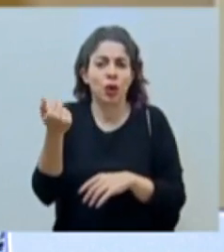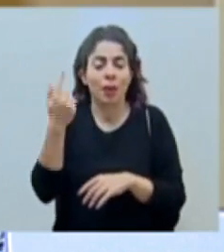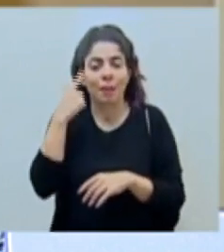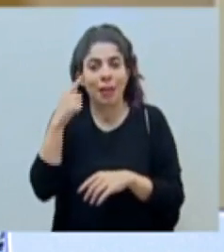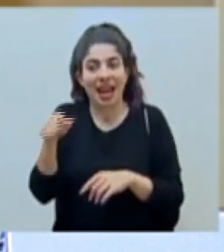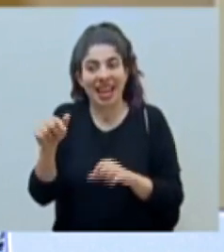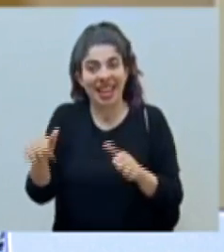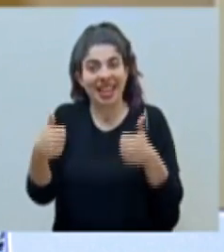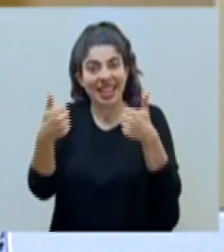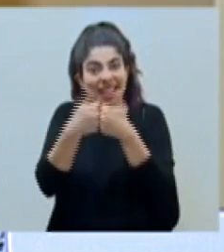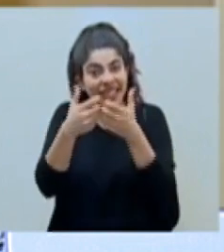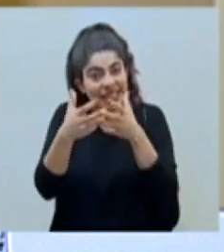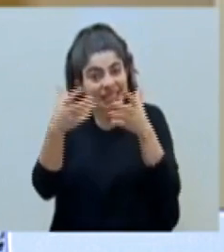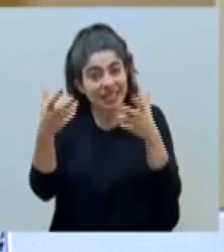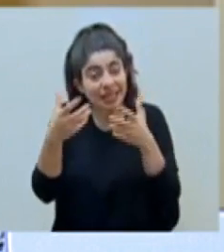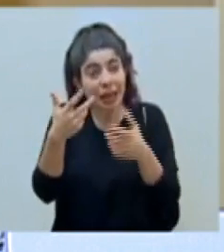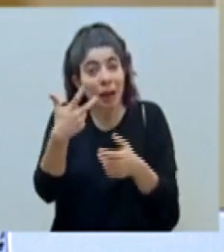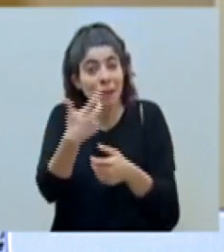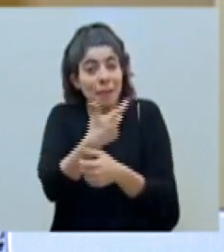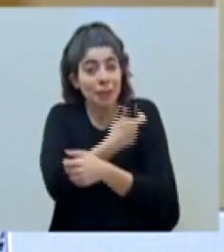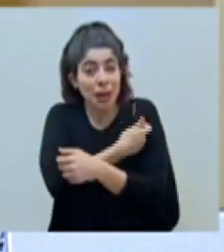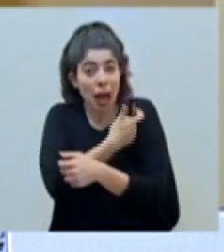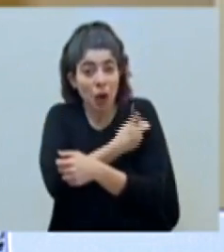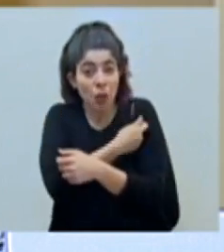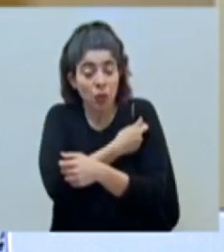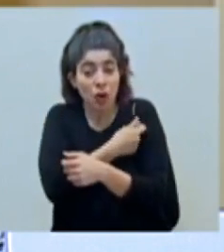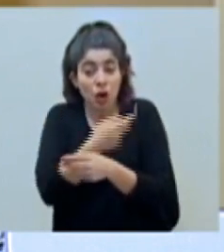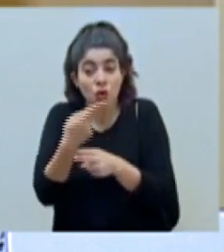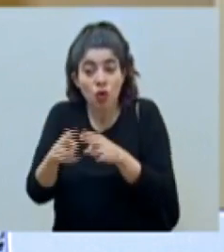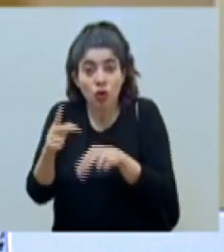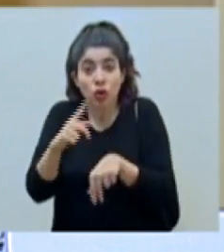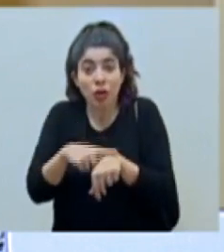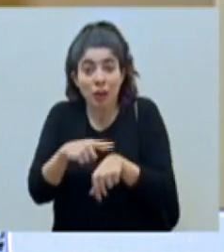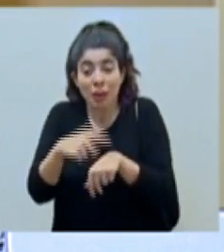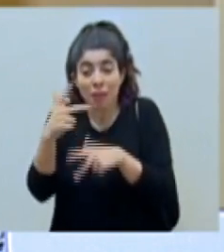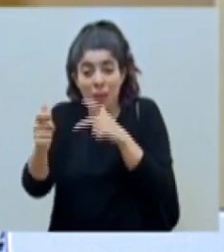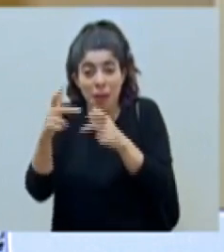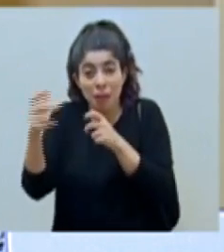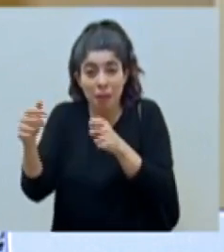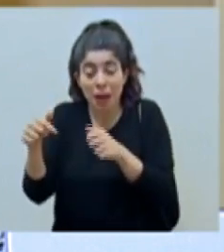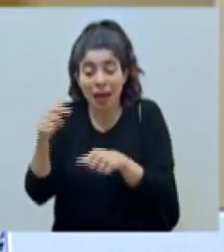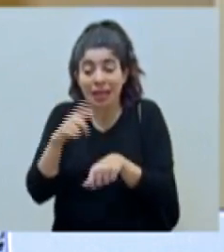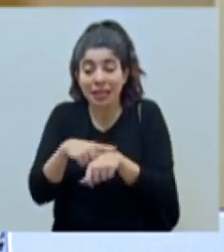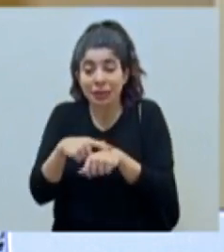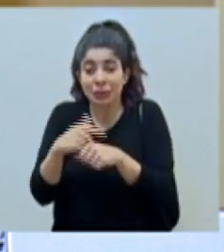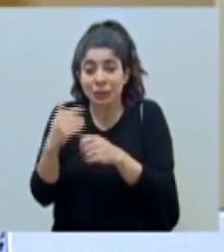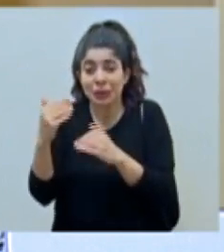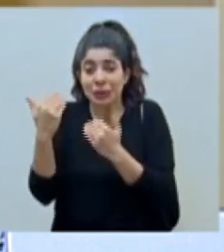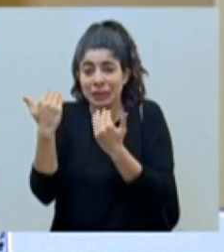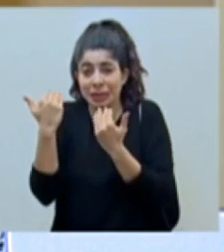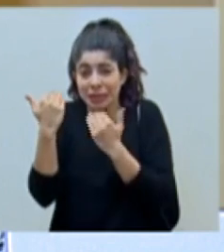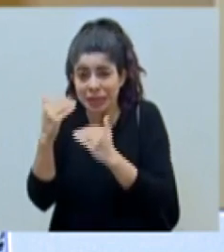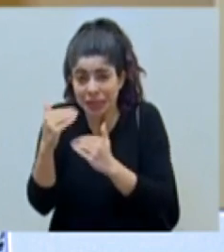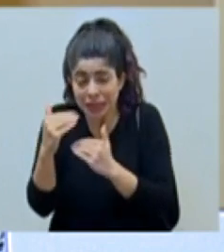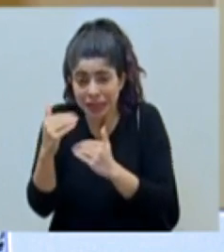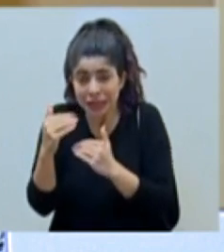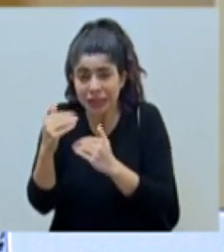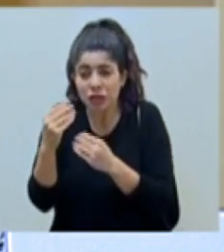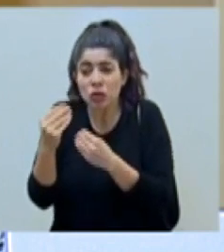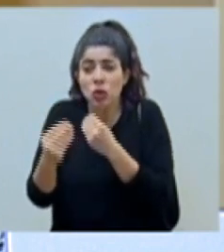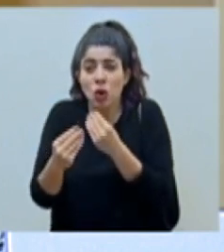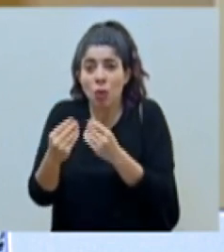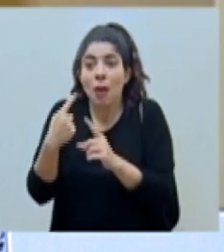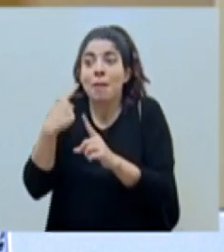reto de una vacunación en tan corto tiempo, con plazos tan reducidos en un ámbito